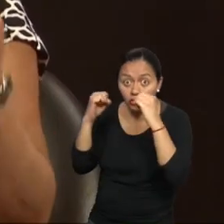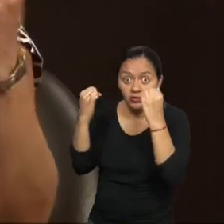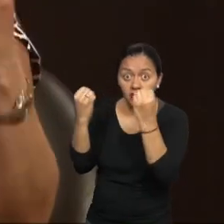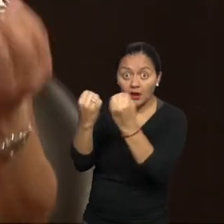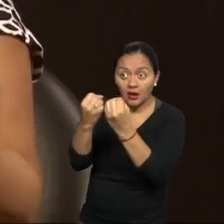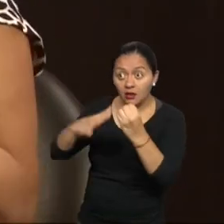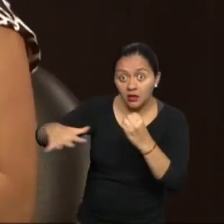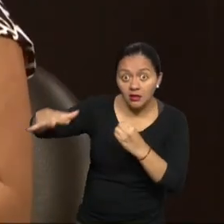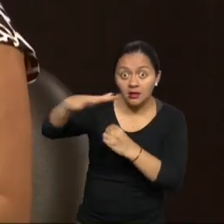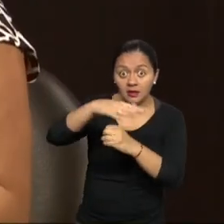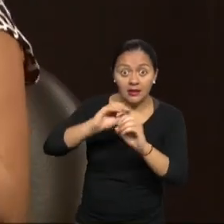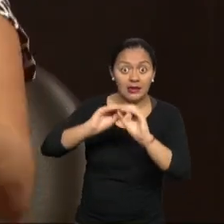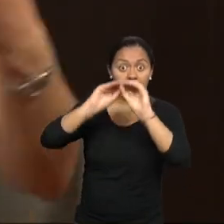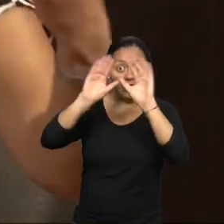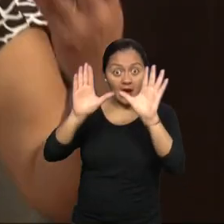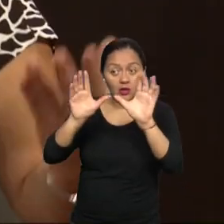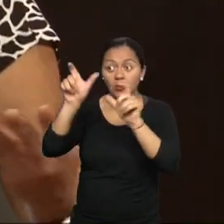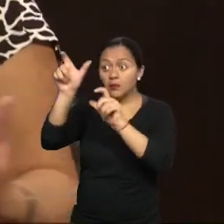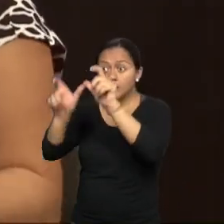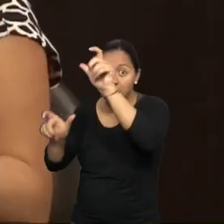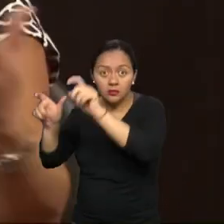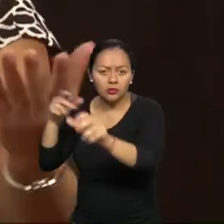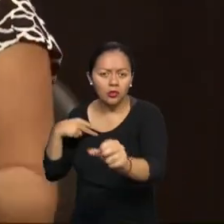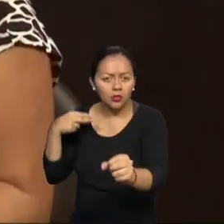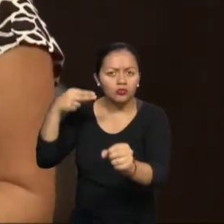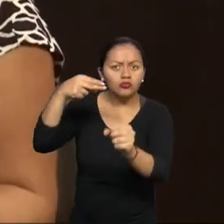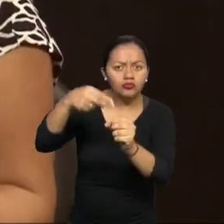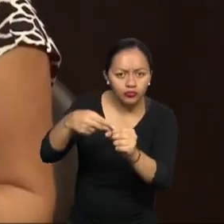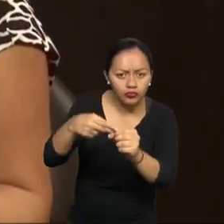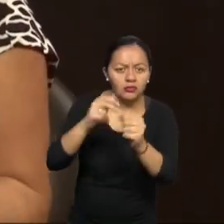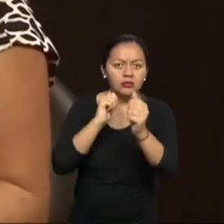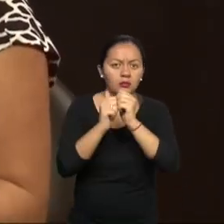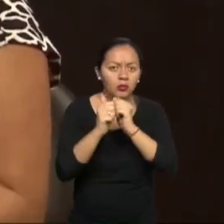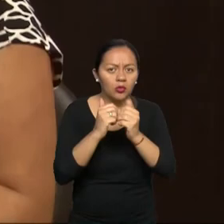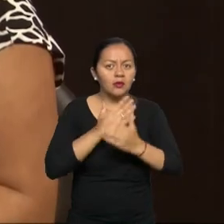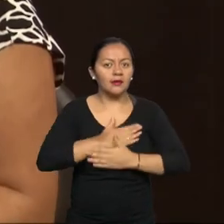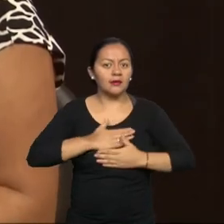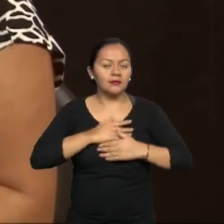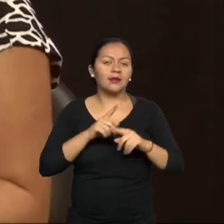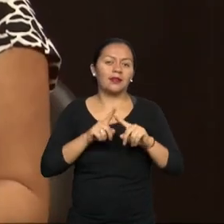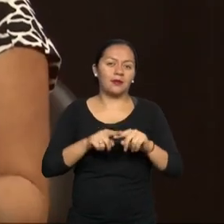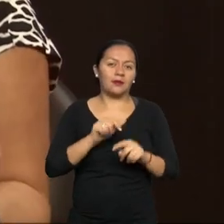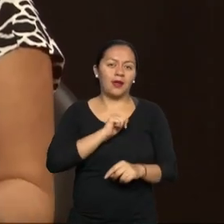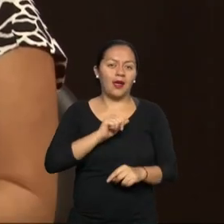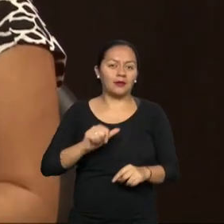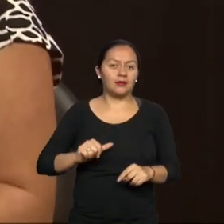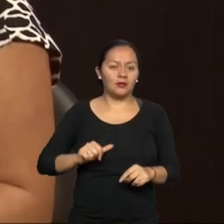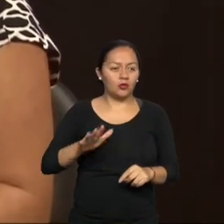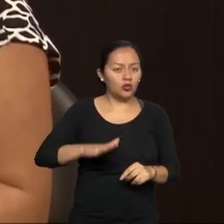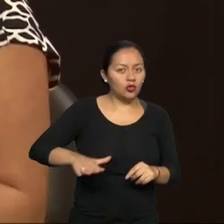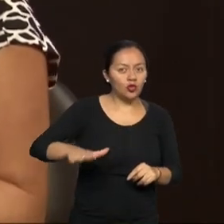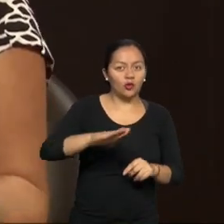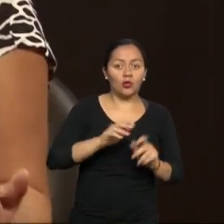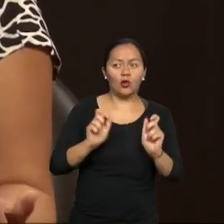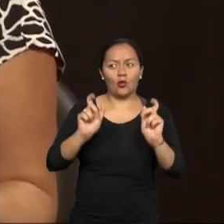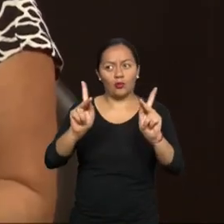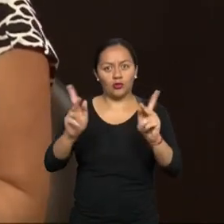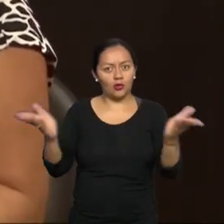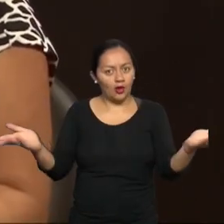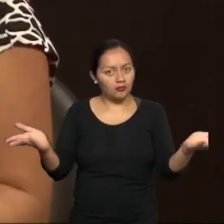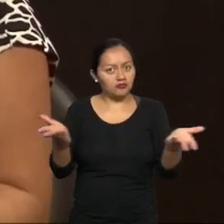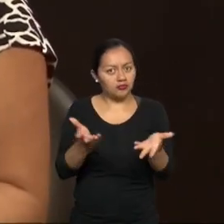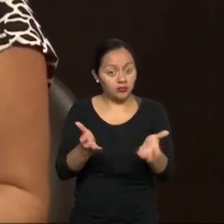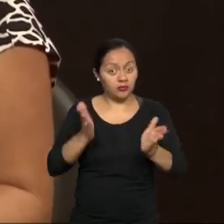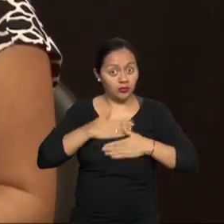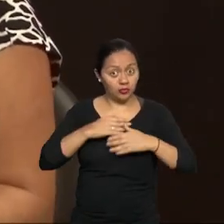ser partícipes de un espacio de recreación y deportivo, mucho depende de la actitud de cada uno de nosotros. Dar oportunidad y en este caso adaptarnos